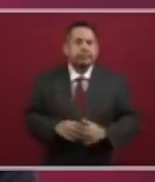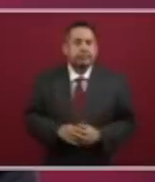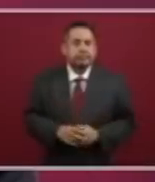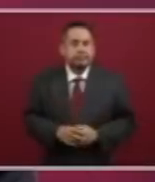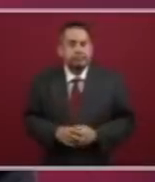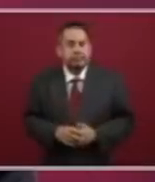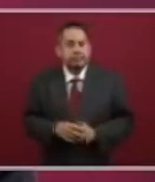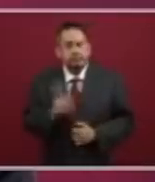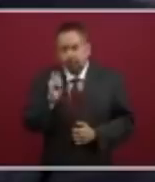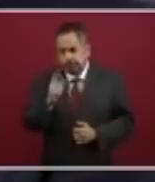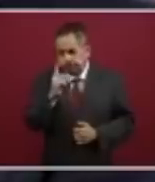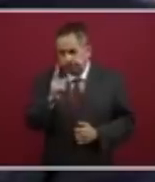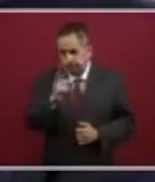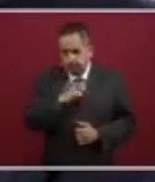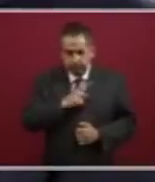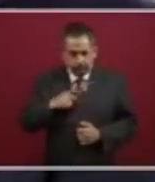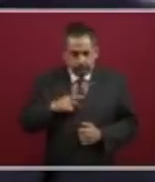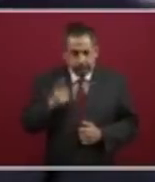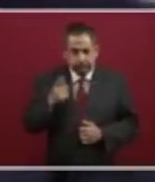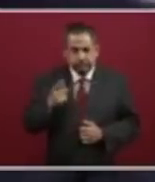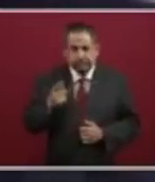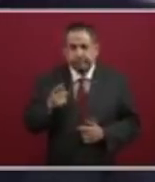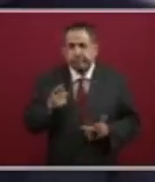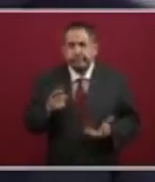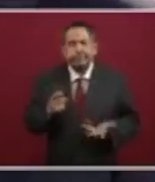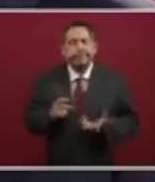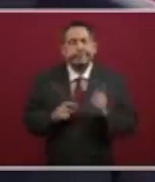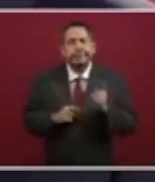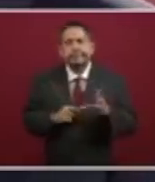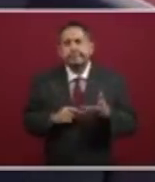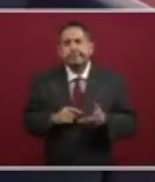No dejar lo de la búsqueda, no